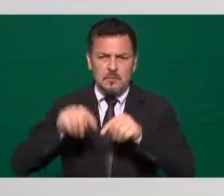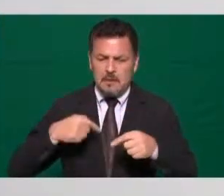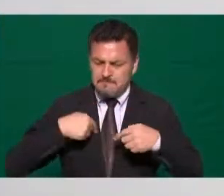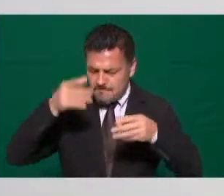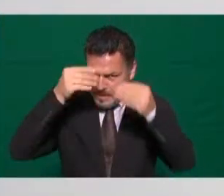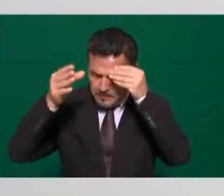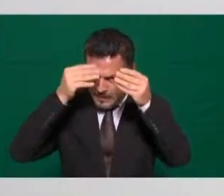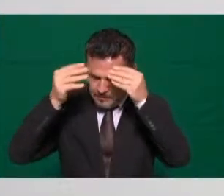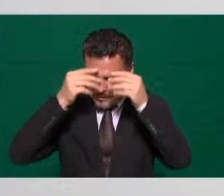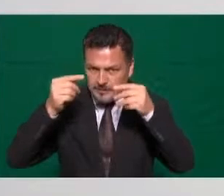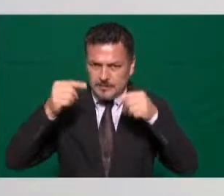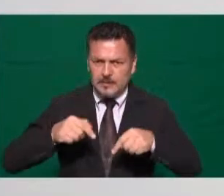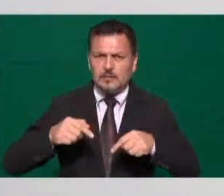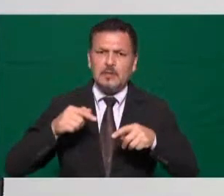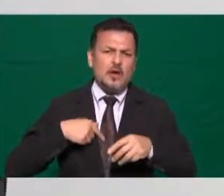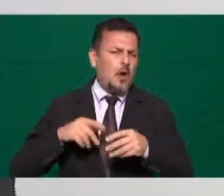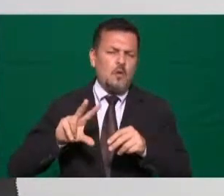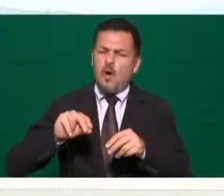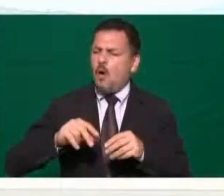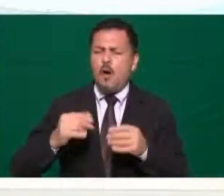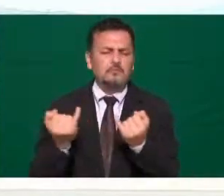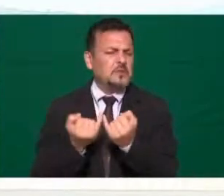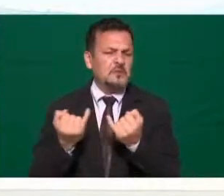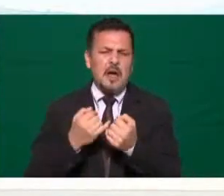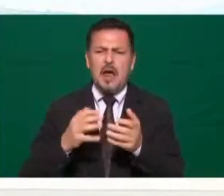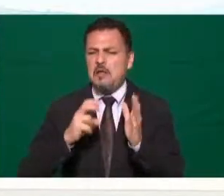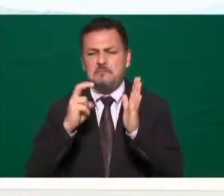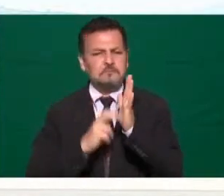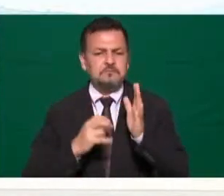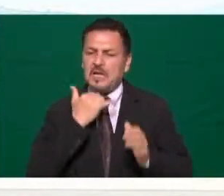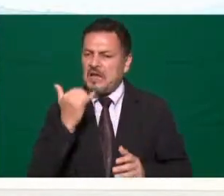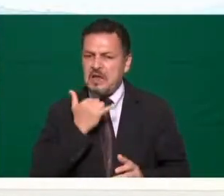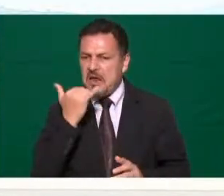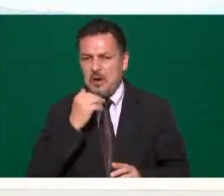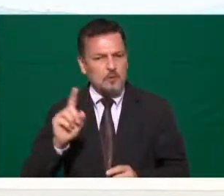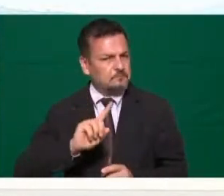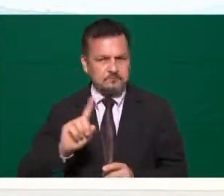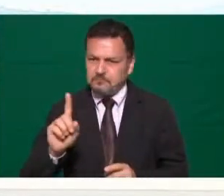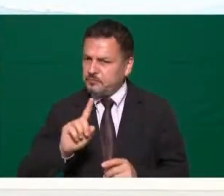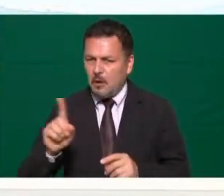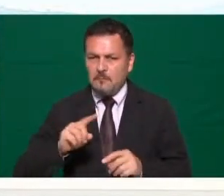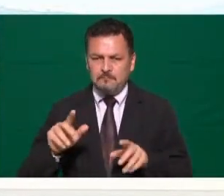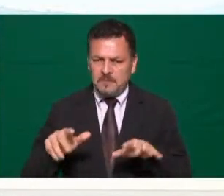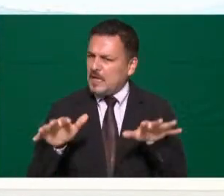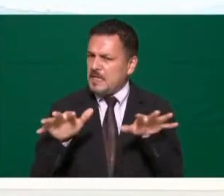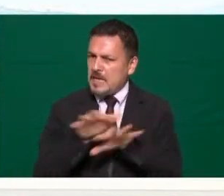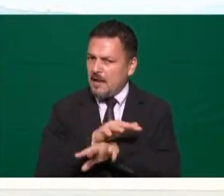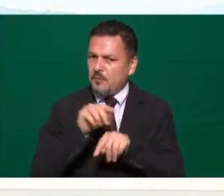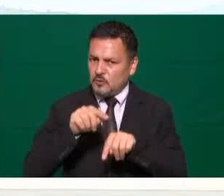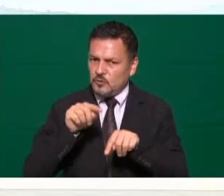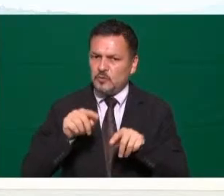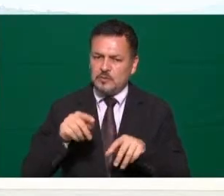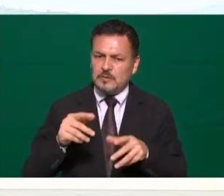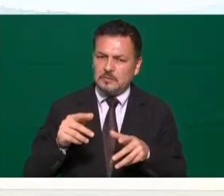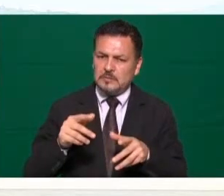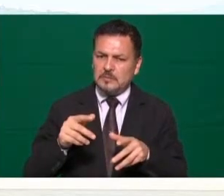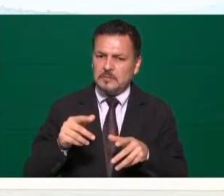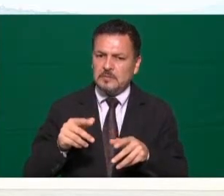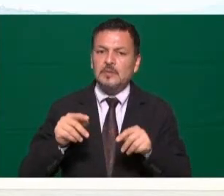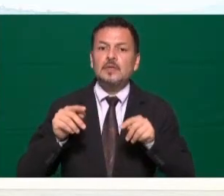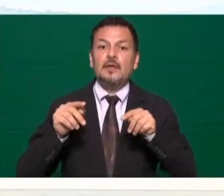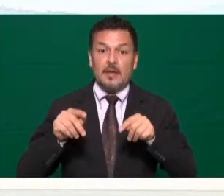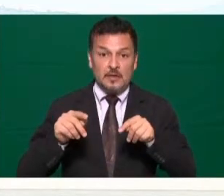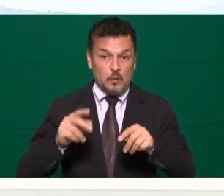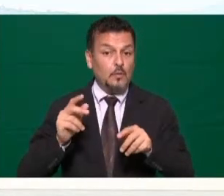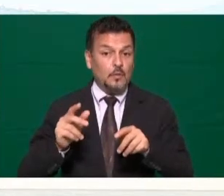enseñado para evitar cometer los mismos errores como sociedad que nos han llevado a ello.